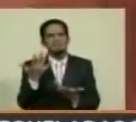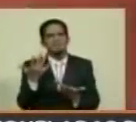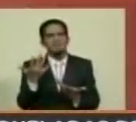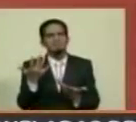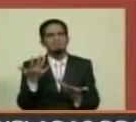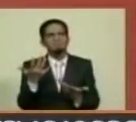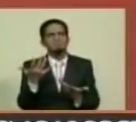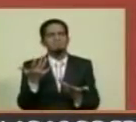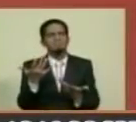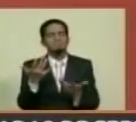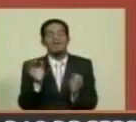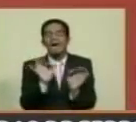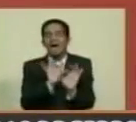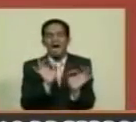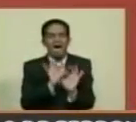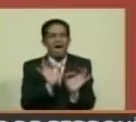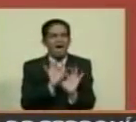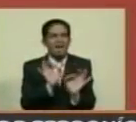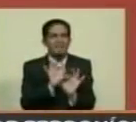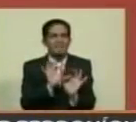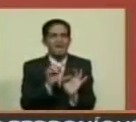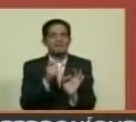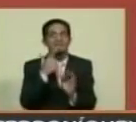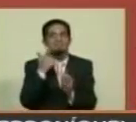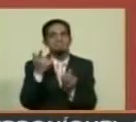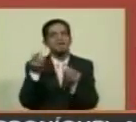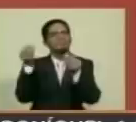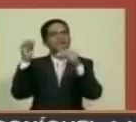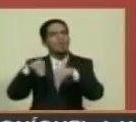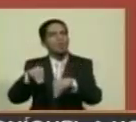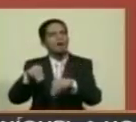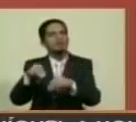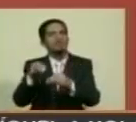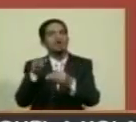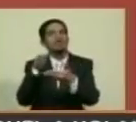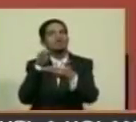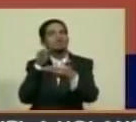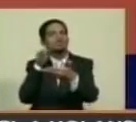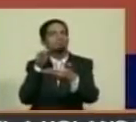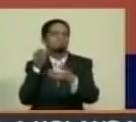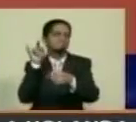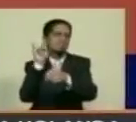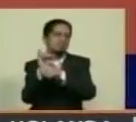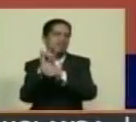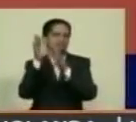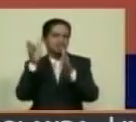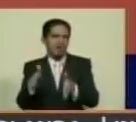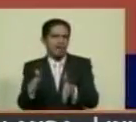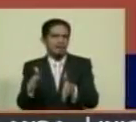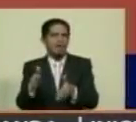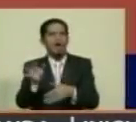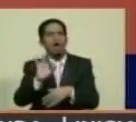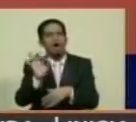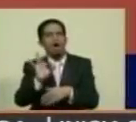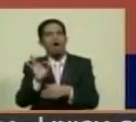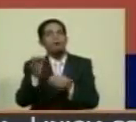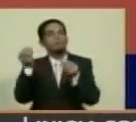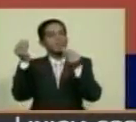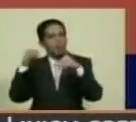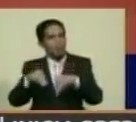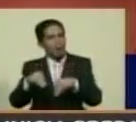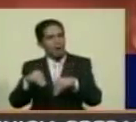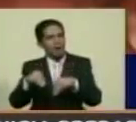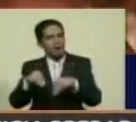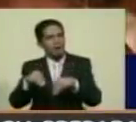que sea, que esté de acuerdo con traición a la patria. O que esté de acuerdo